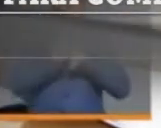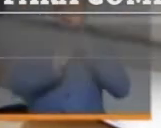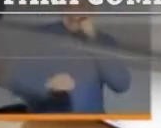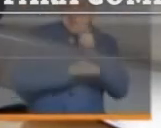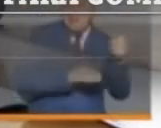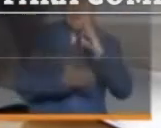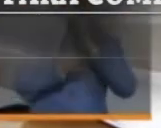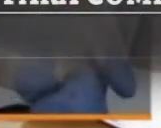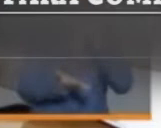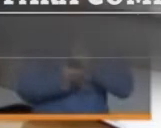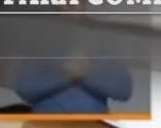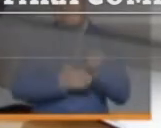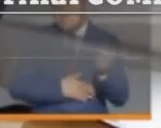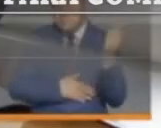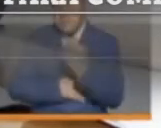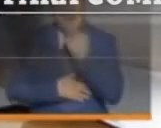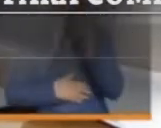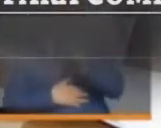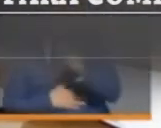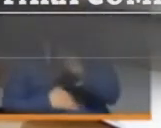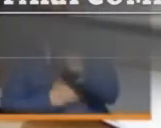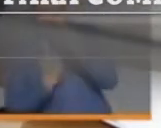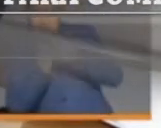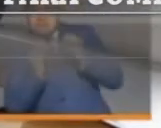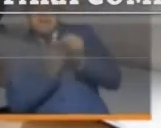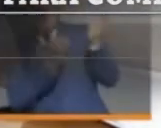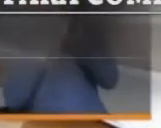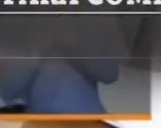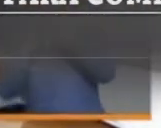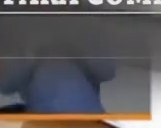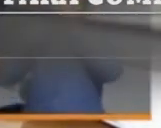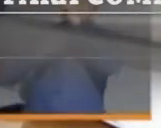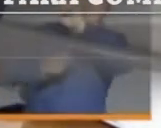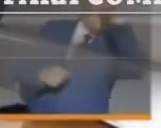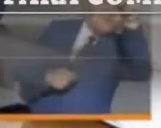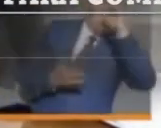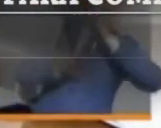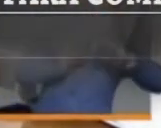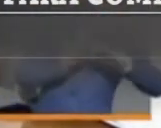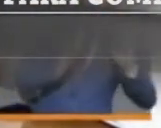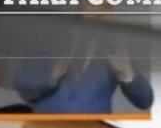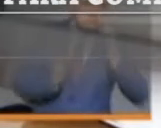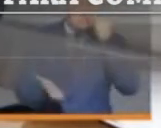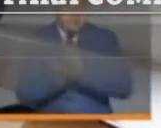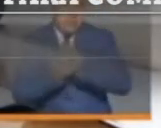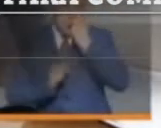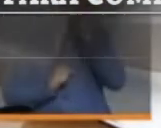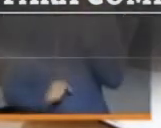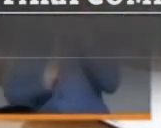de emergencia en el caso de que sea necesario incluir importadores diferentes a los que tienen la titularidad